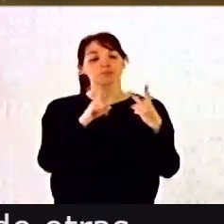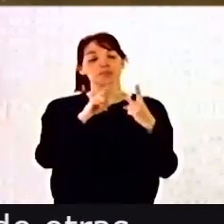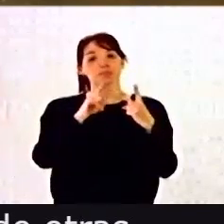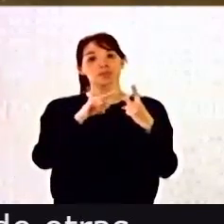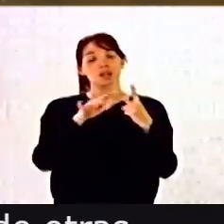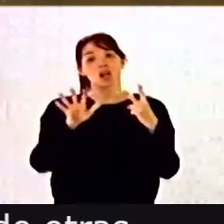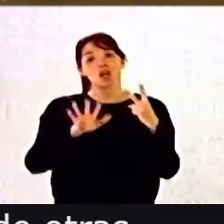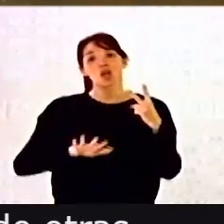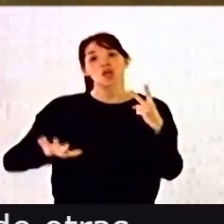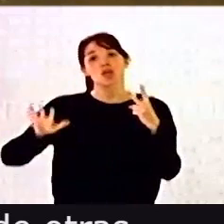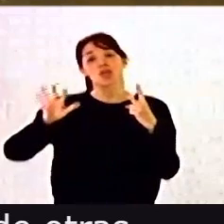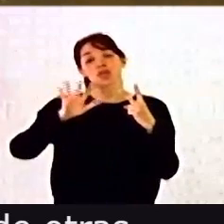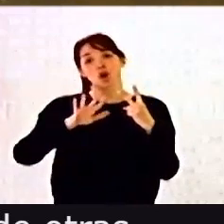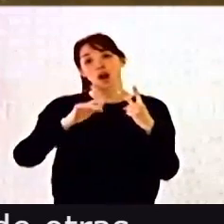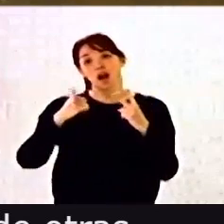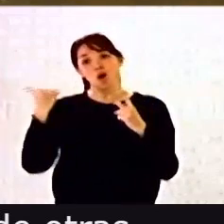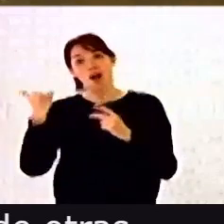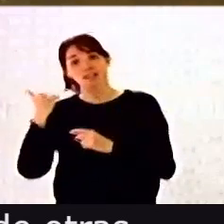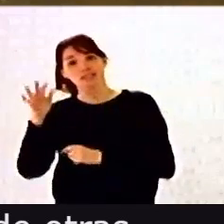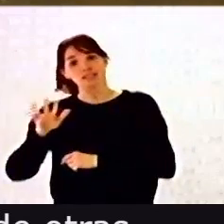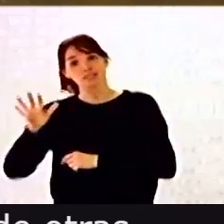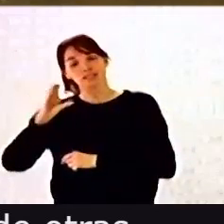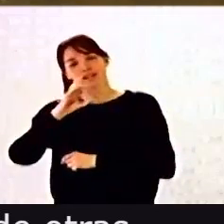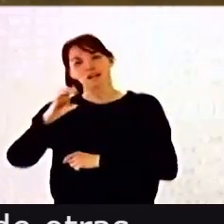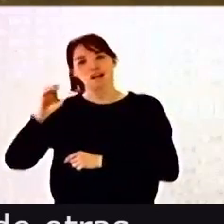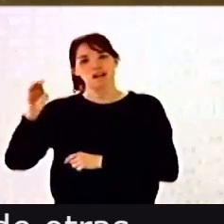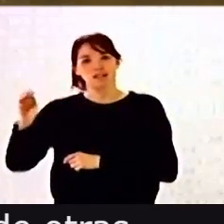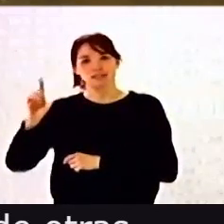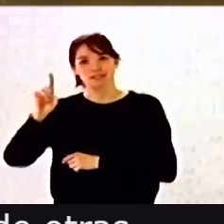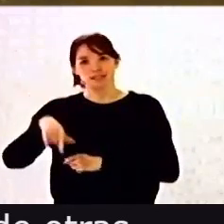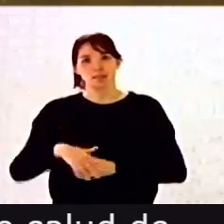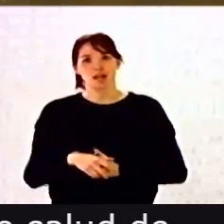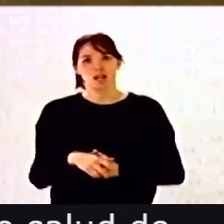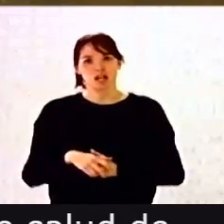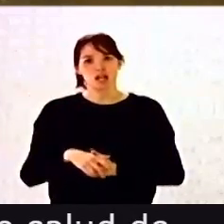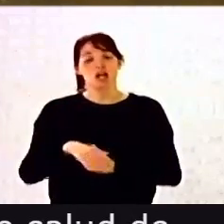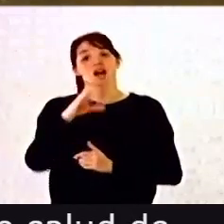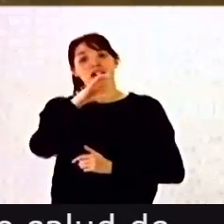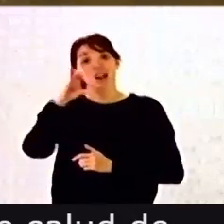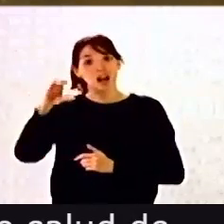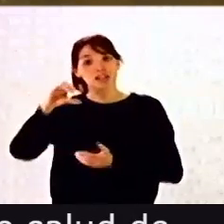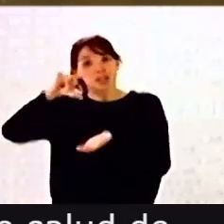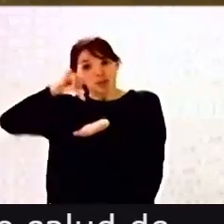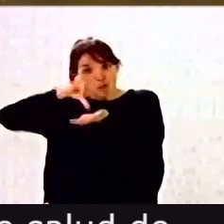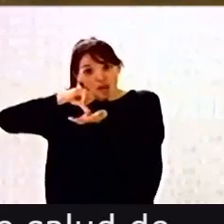del área de salud de Cáceres, incluyendo a Cáceres ciudad.